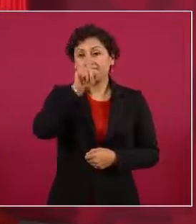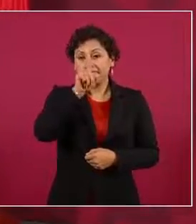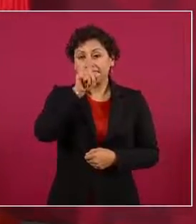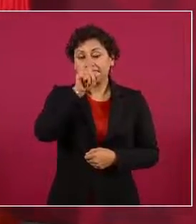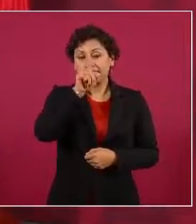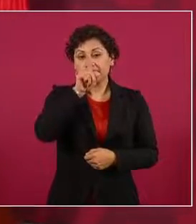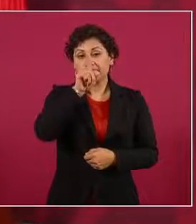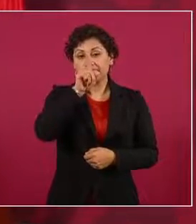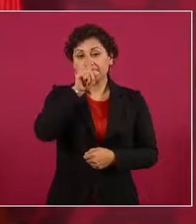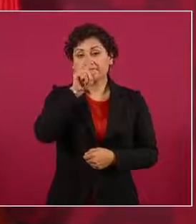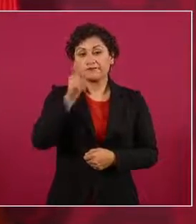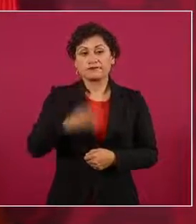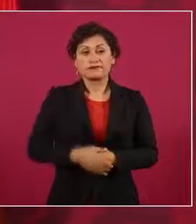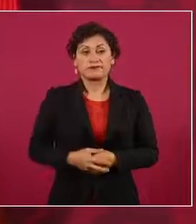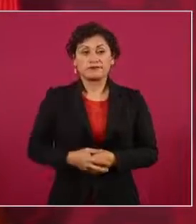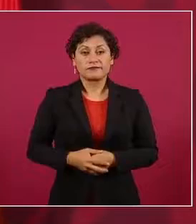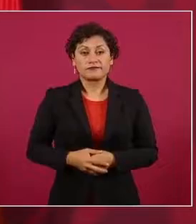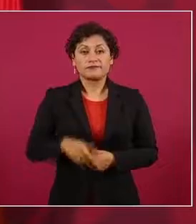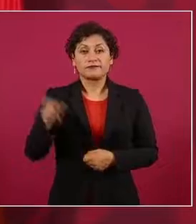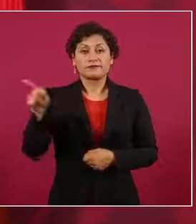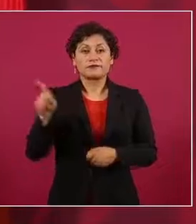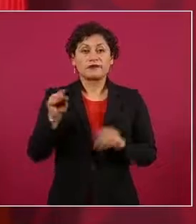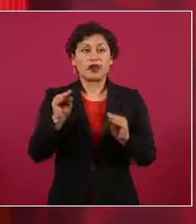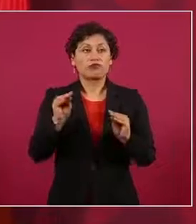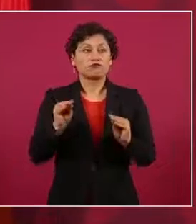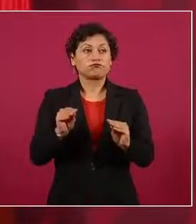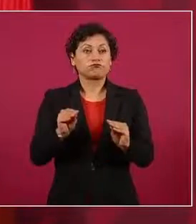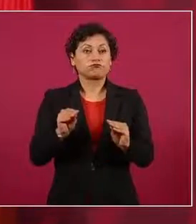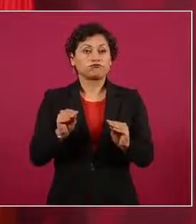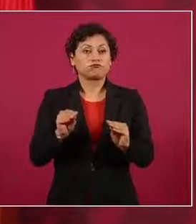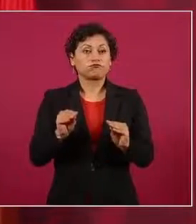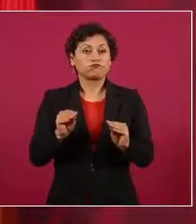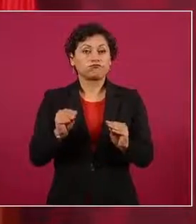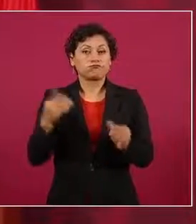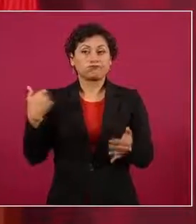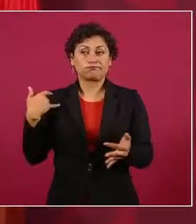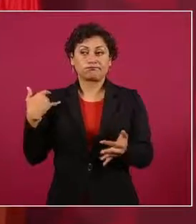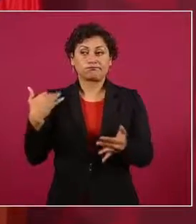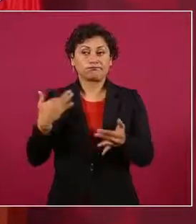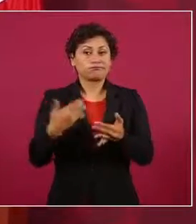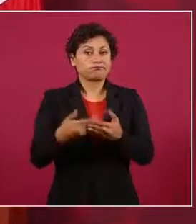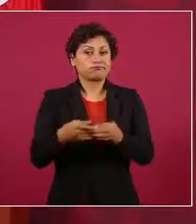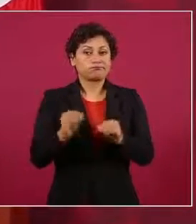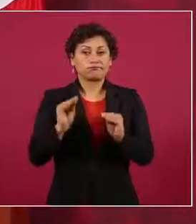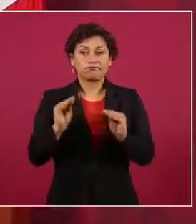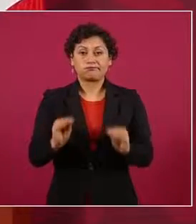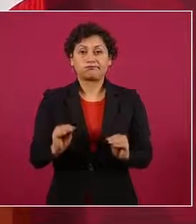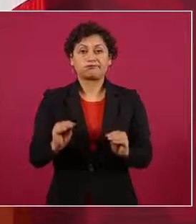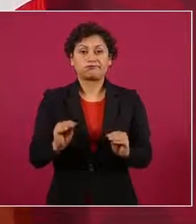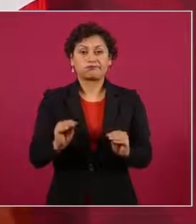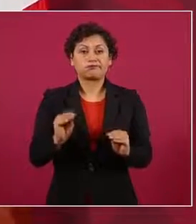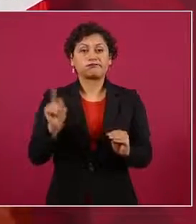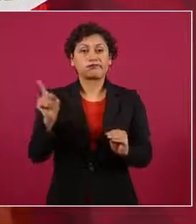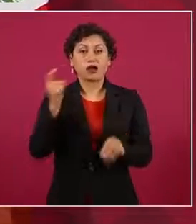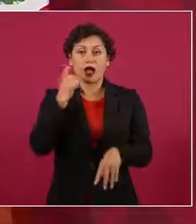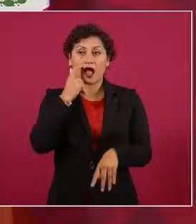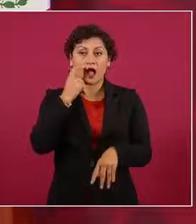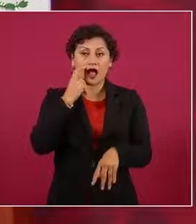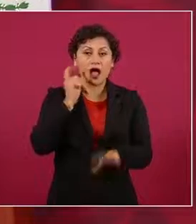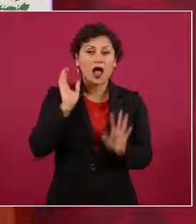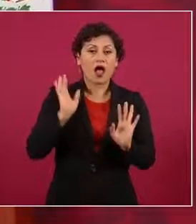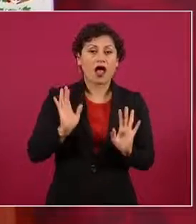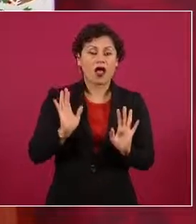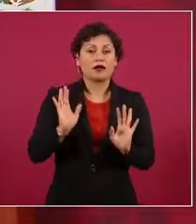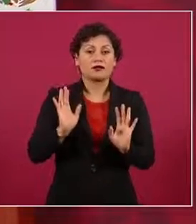callan como momias cuando les conviene y